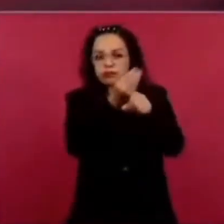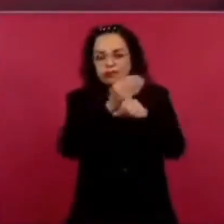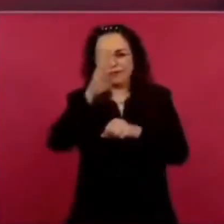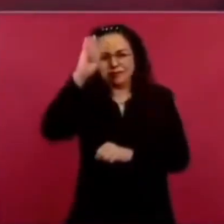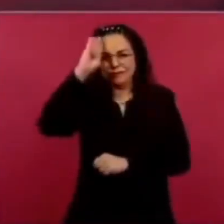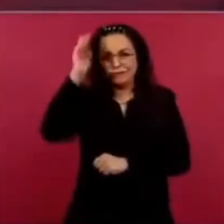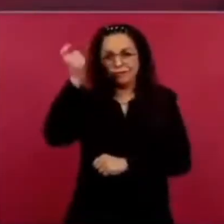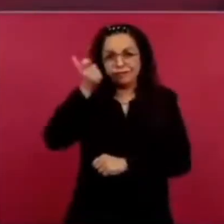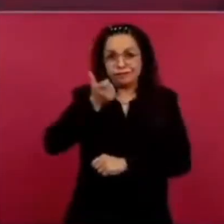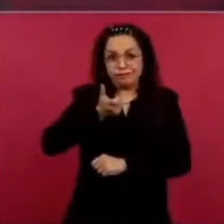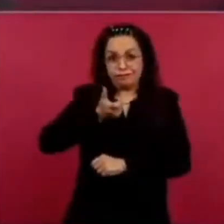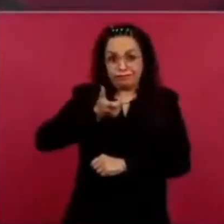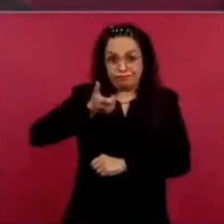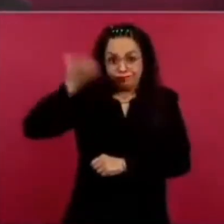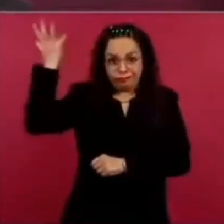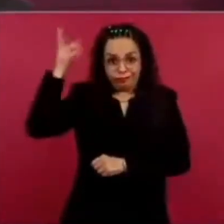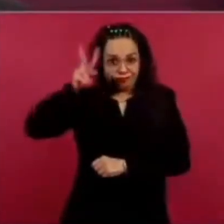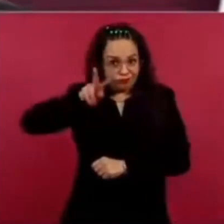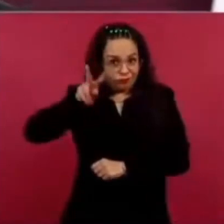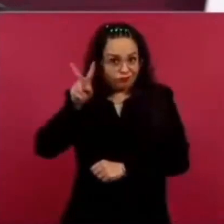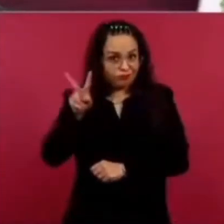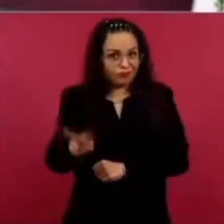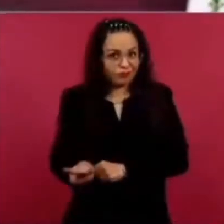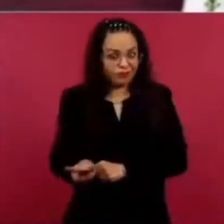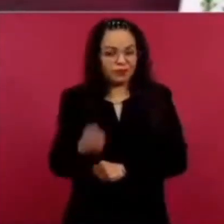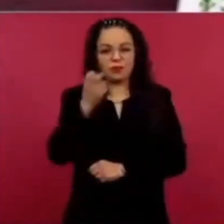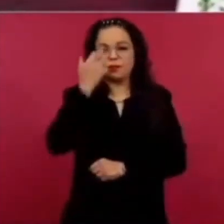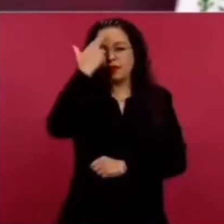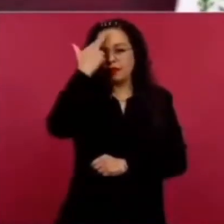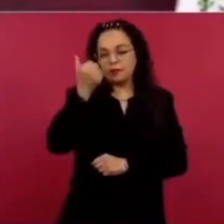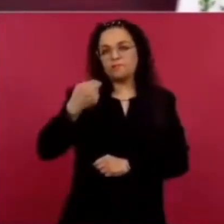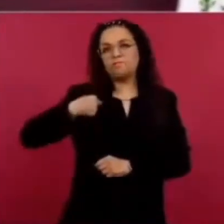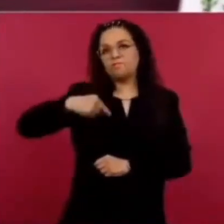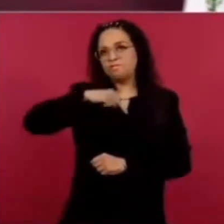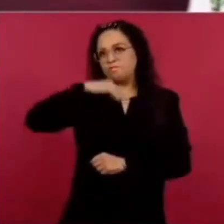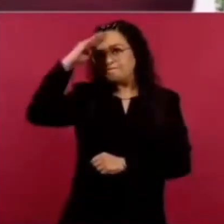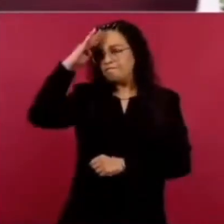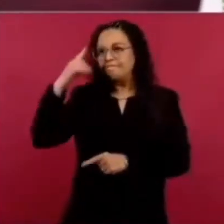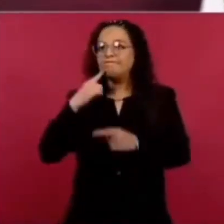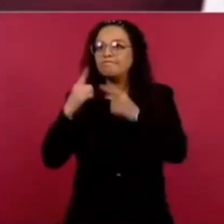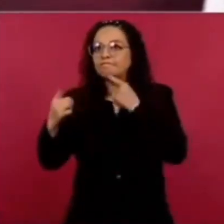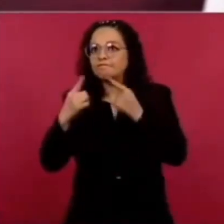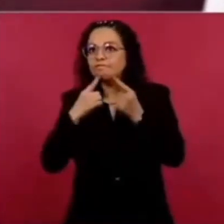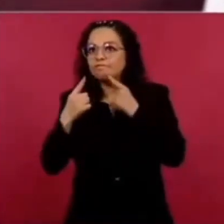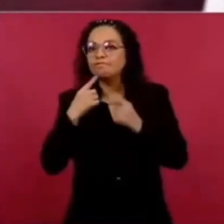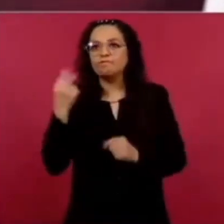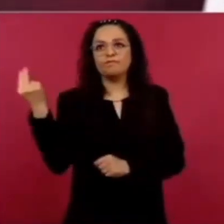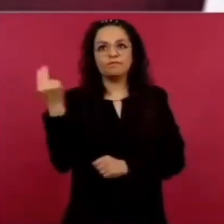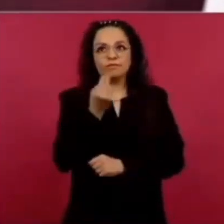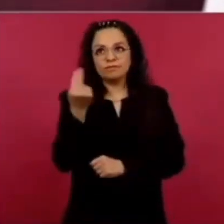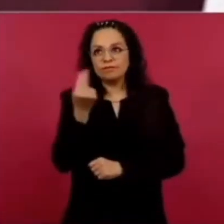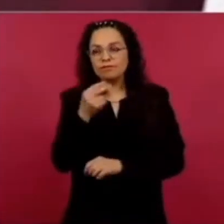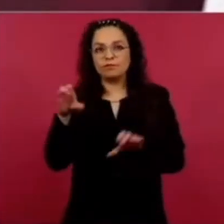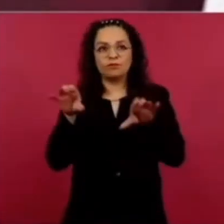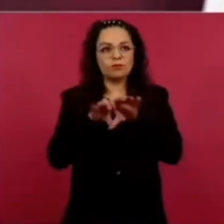presentamos una iniciativa para que se aprobara una ley de austeridad republicana,